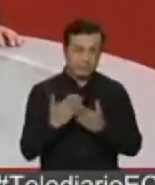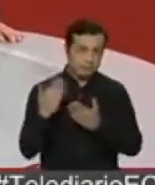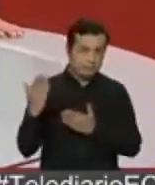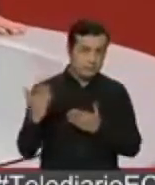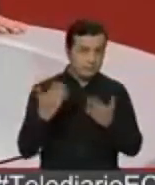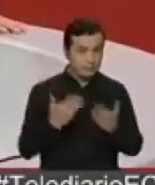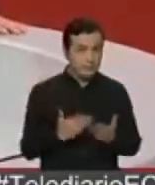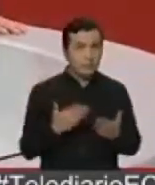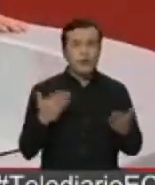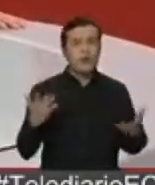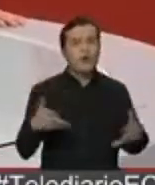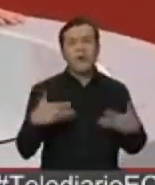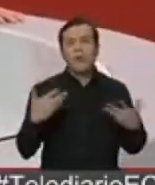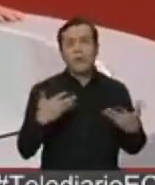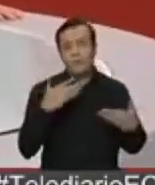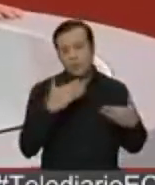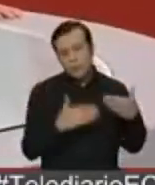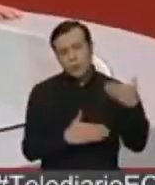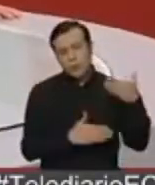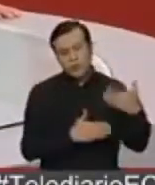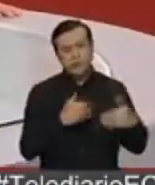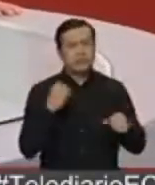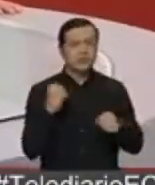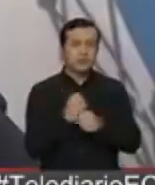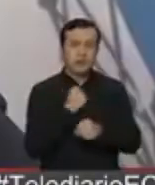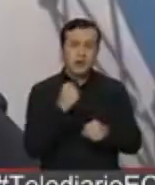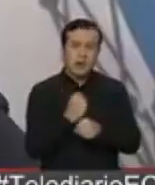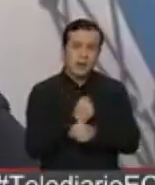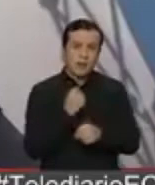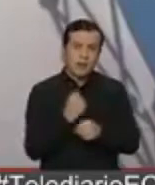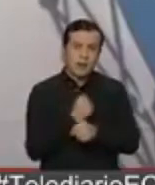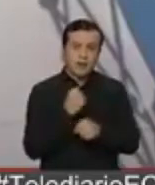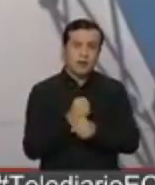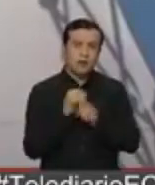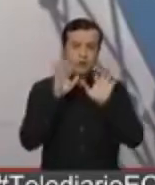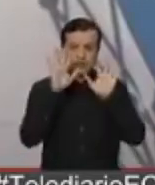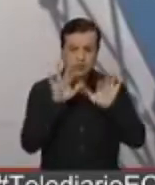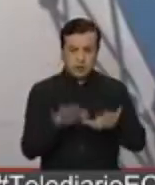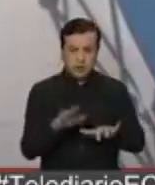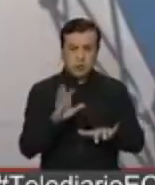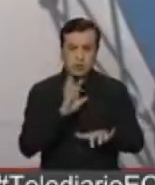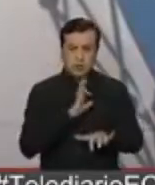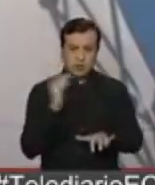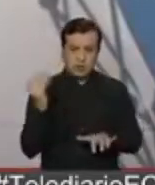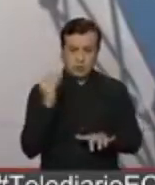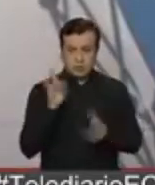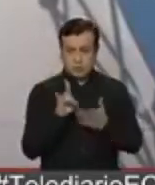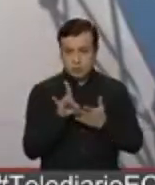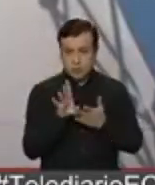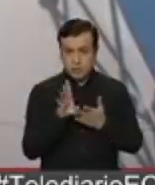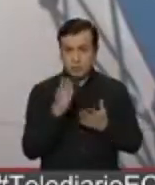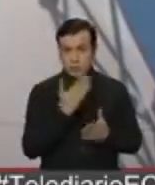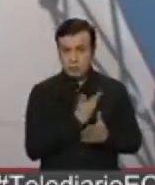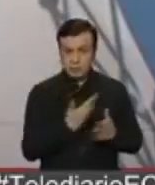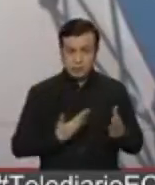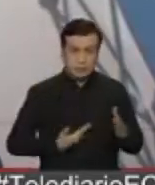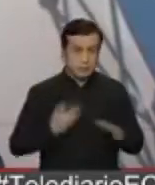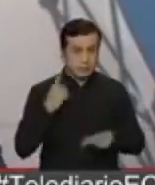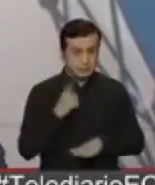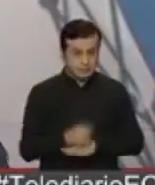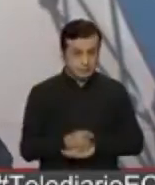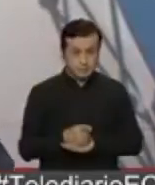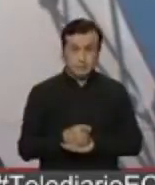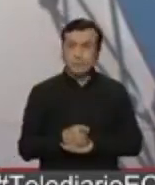bueno cómo marcha este proceso este trabajo de supresión de la secretaria técnica de juventud es una disposición tomada por el presidente de la